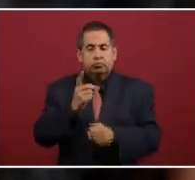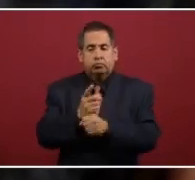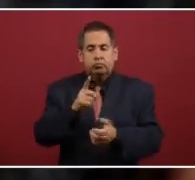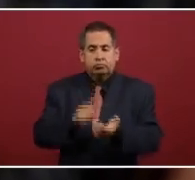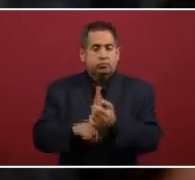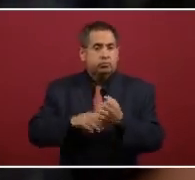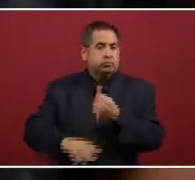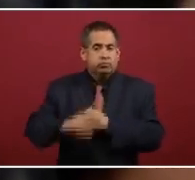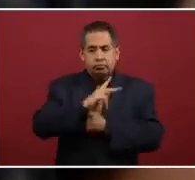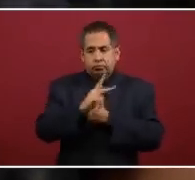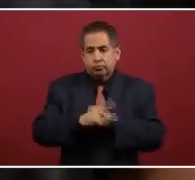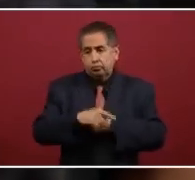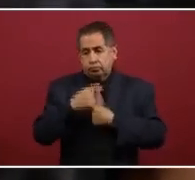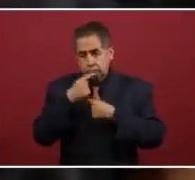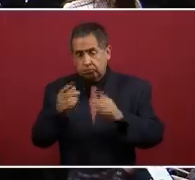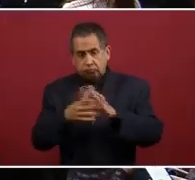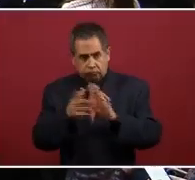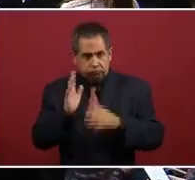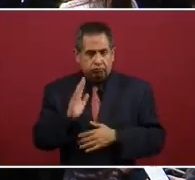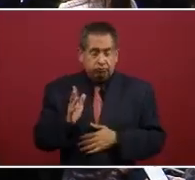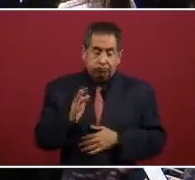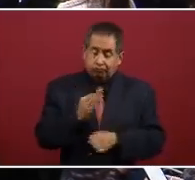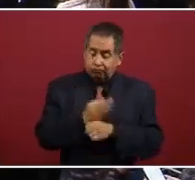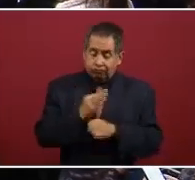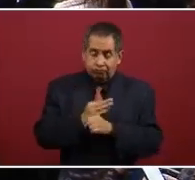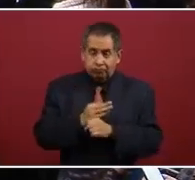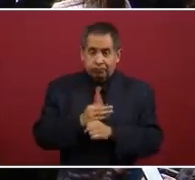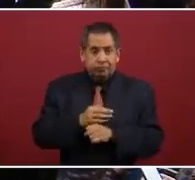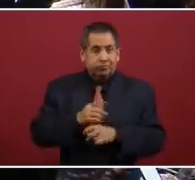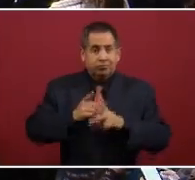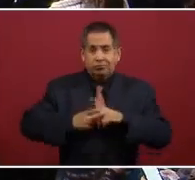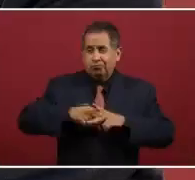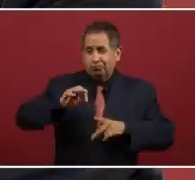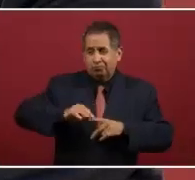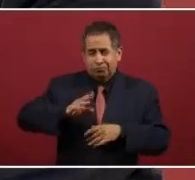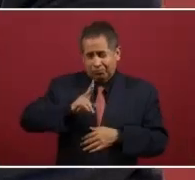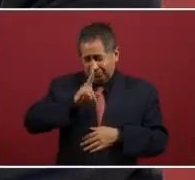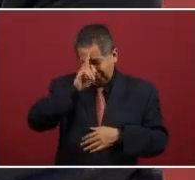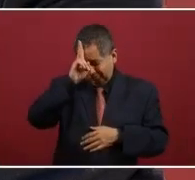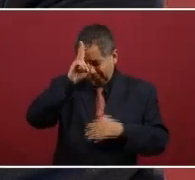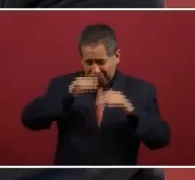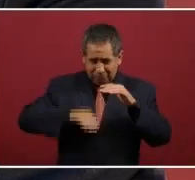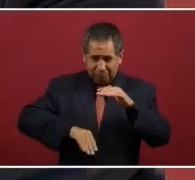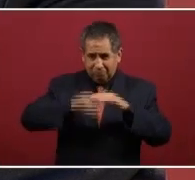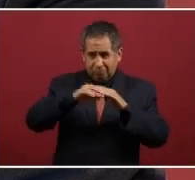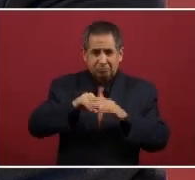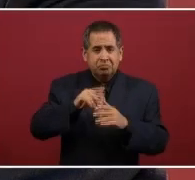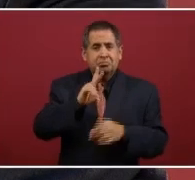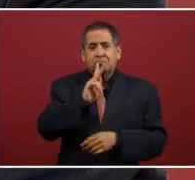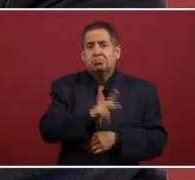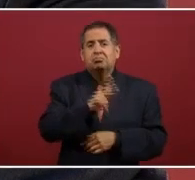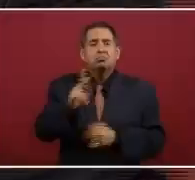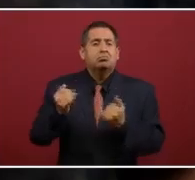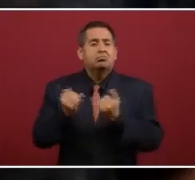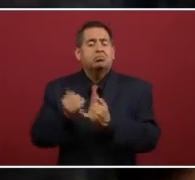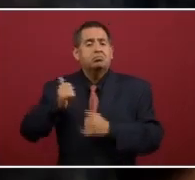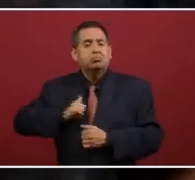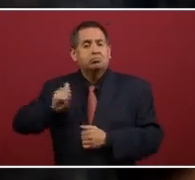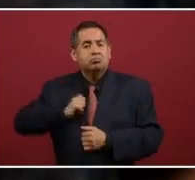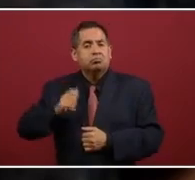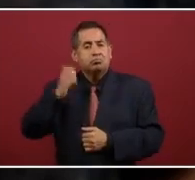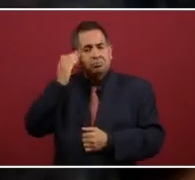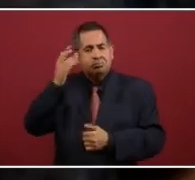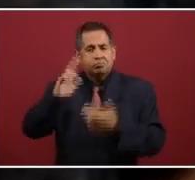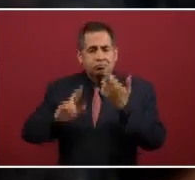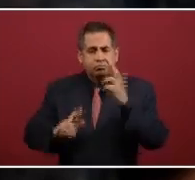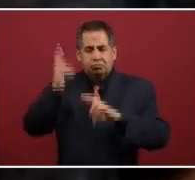en el país y dijo que se están alcanzando niveles de violencia semejantes a los de la revolución. Preguntarle si